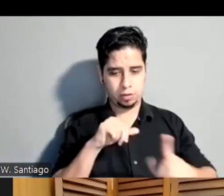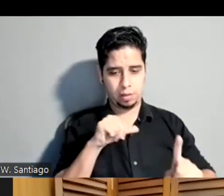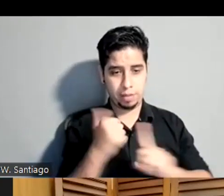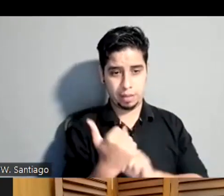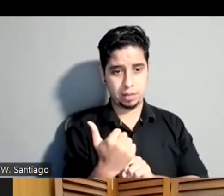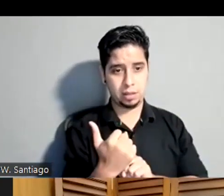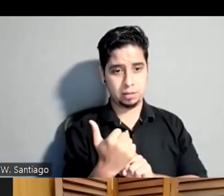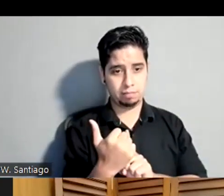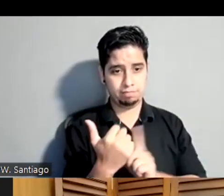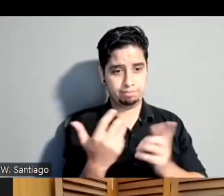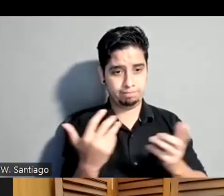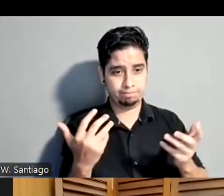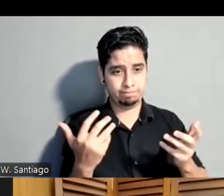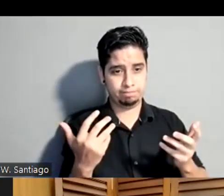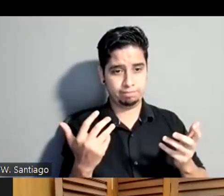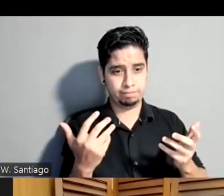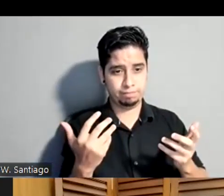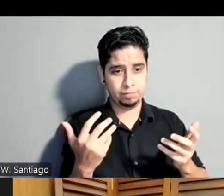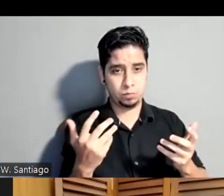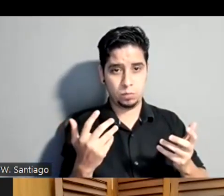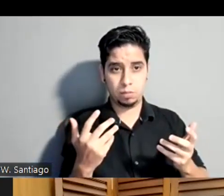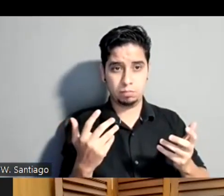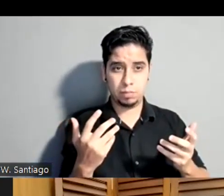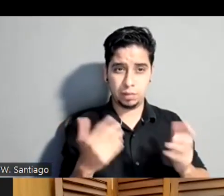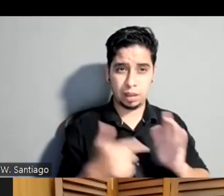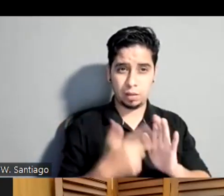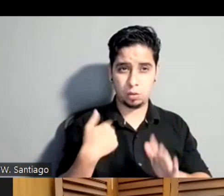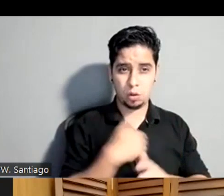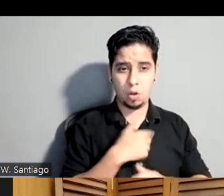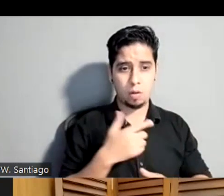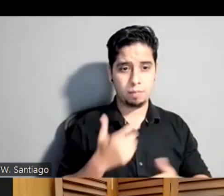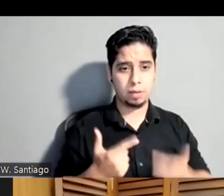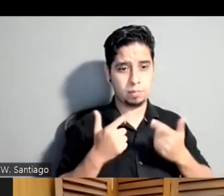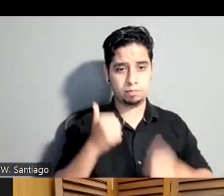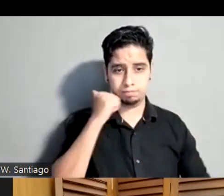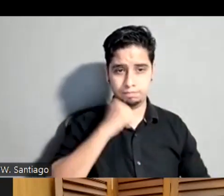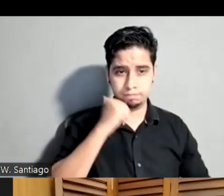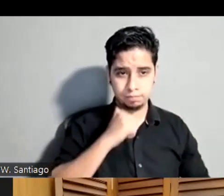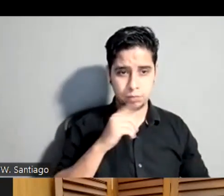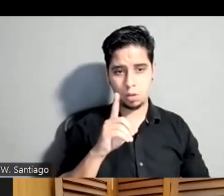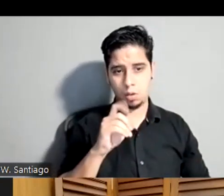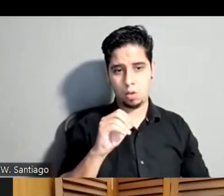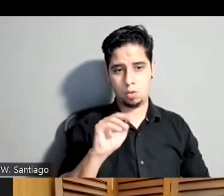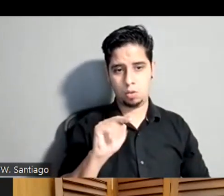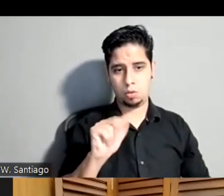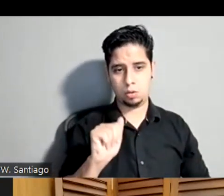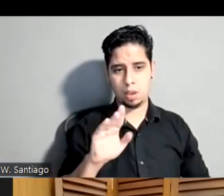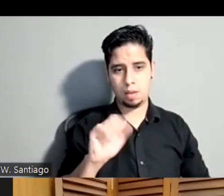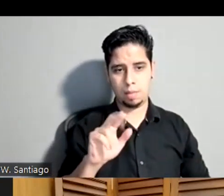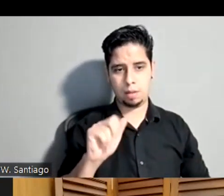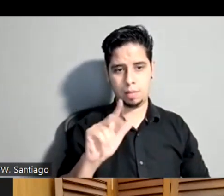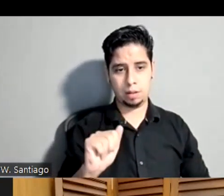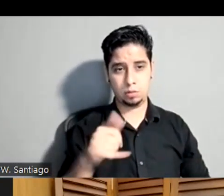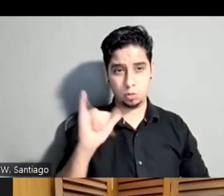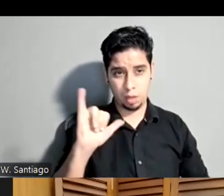Sí. Lo que lo vivimos todos los días. El tema de Doña Bárbara, ¿verdad?, todavía